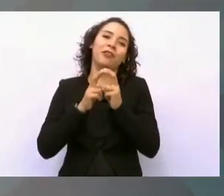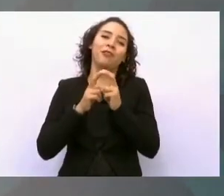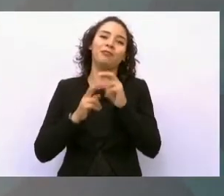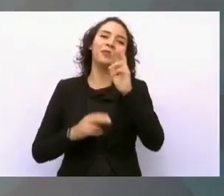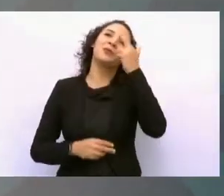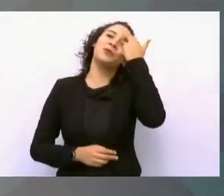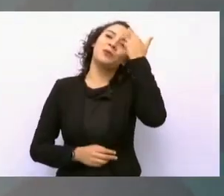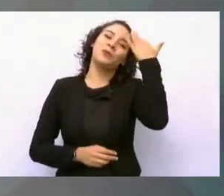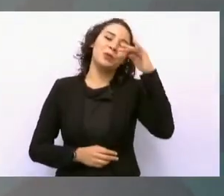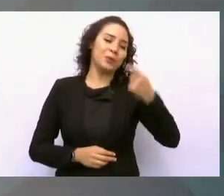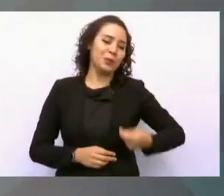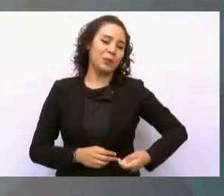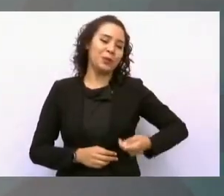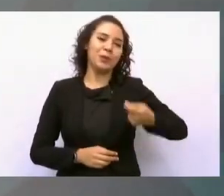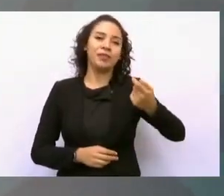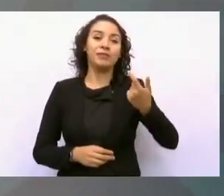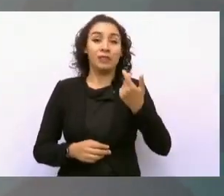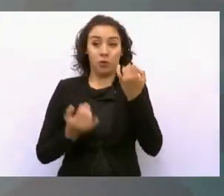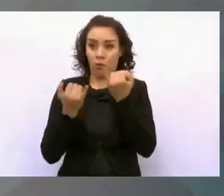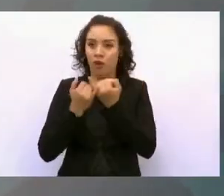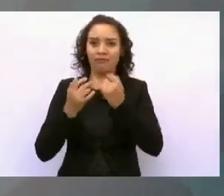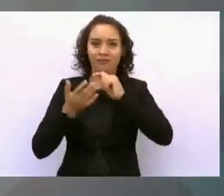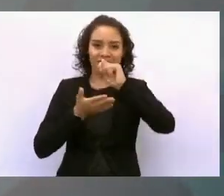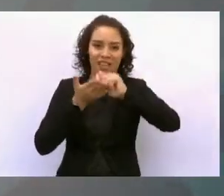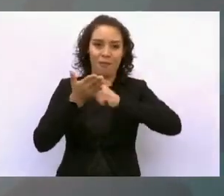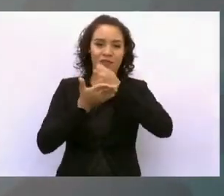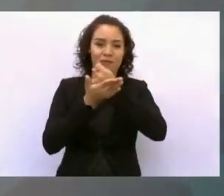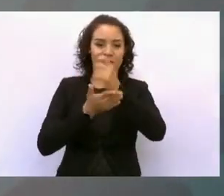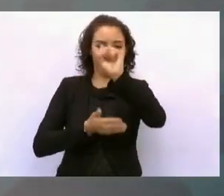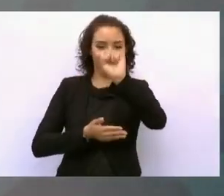a esta región de Tamaulipas.